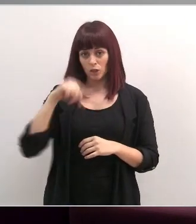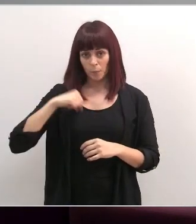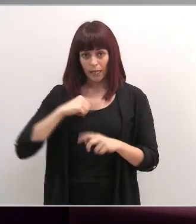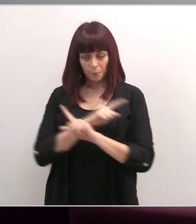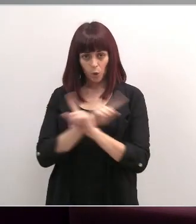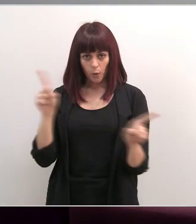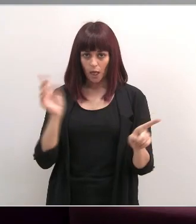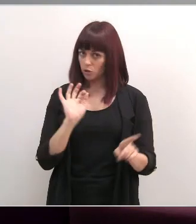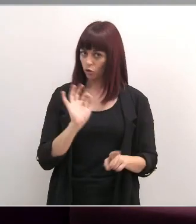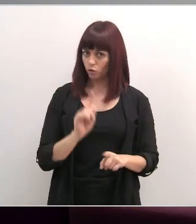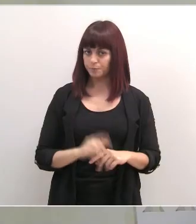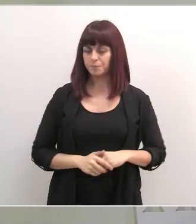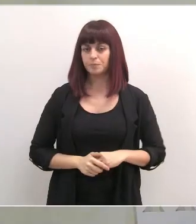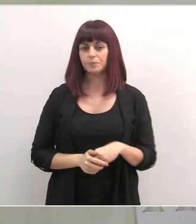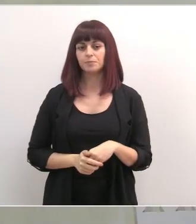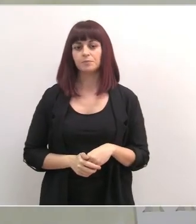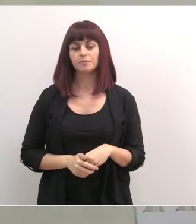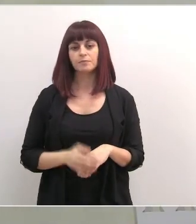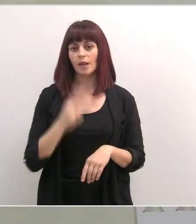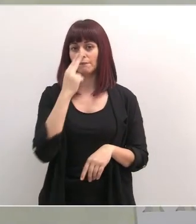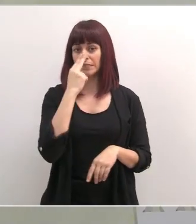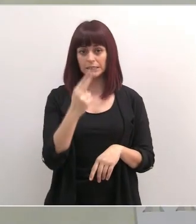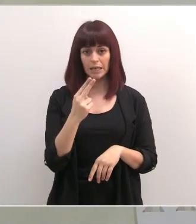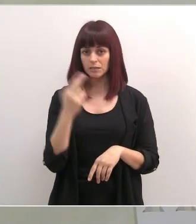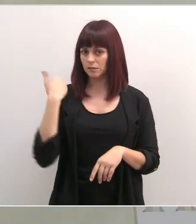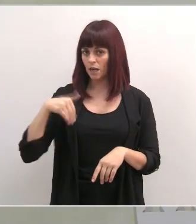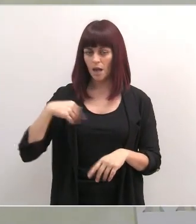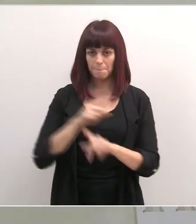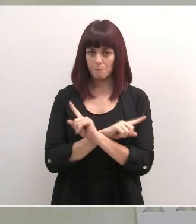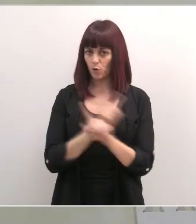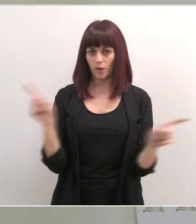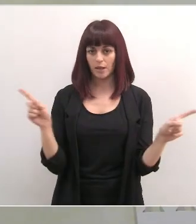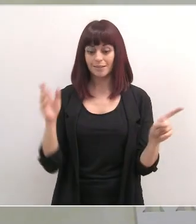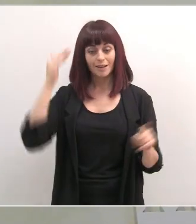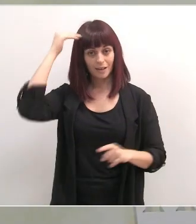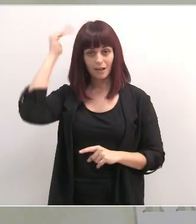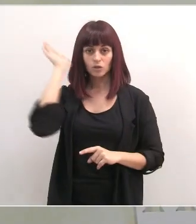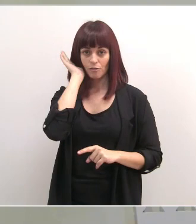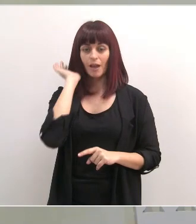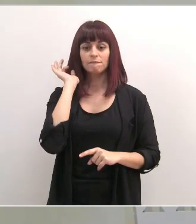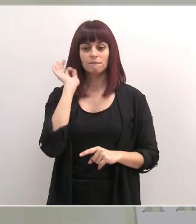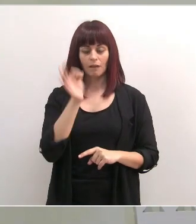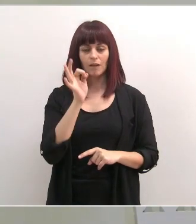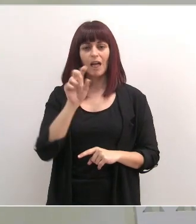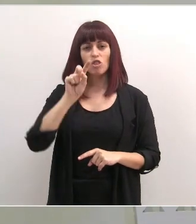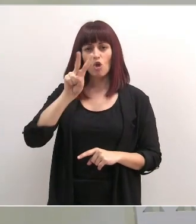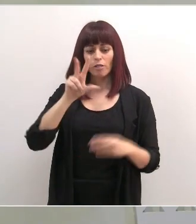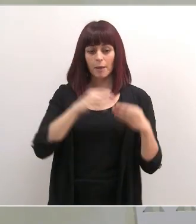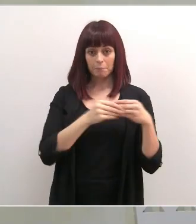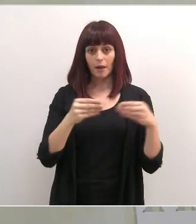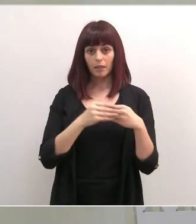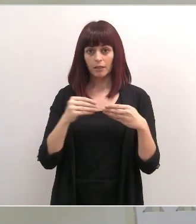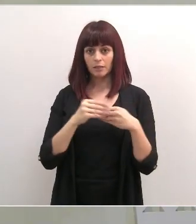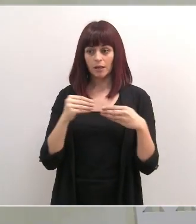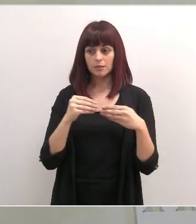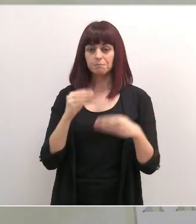hospitales. Las visitas están prohibidas ya. El Reina Sofía es verdad que ha tenido 12 pacientes que